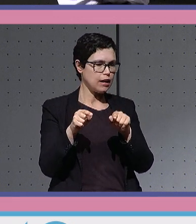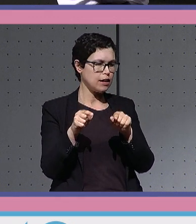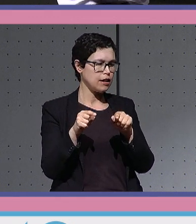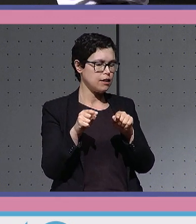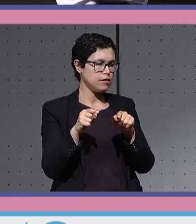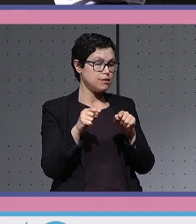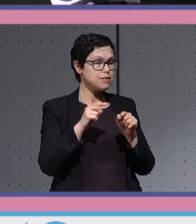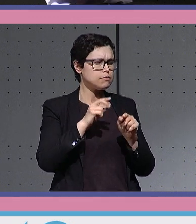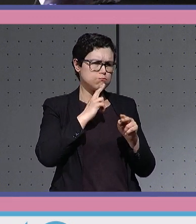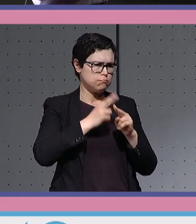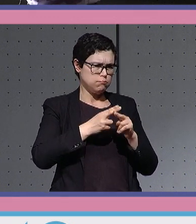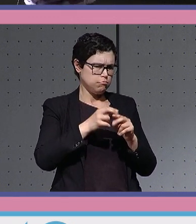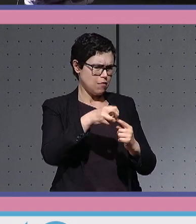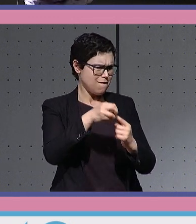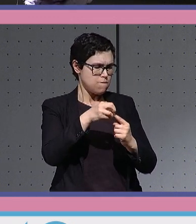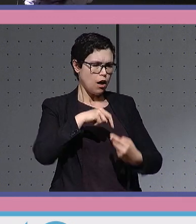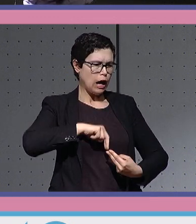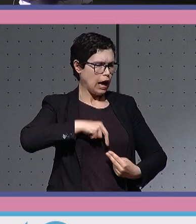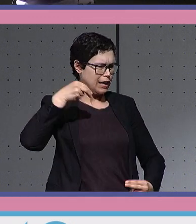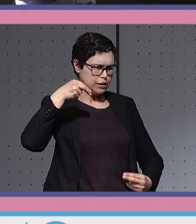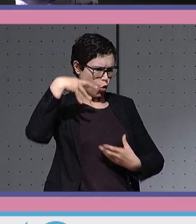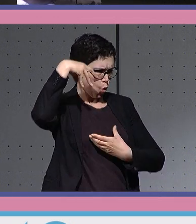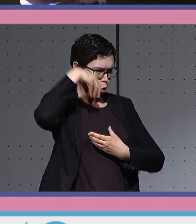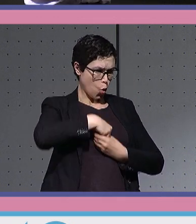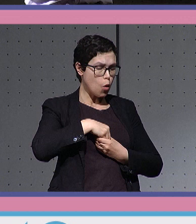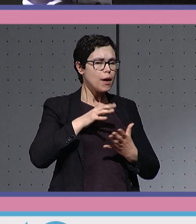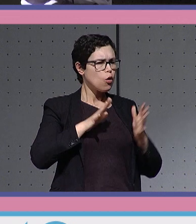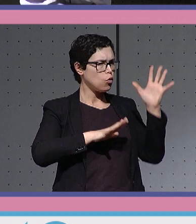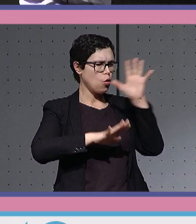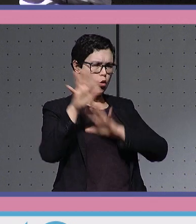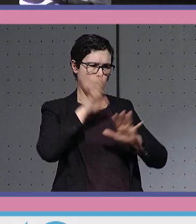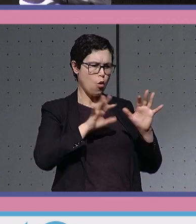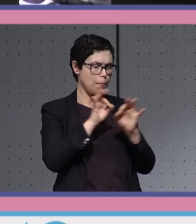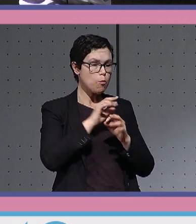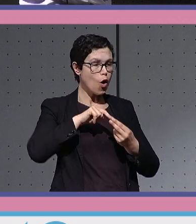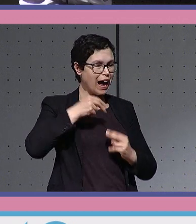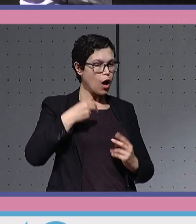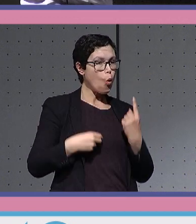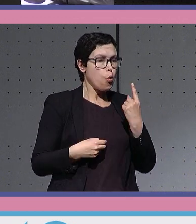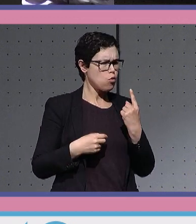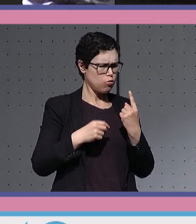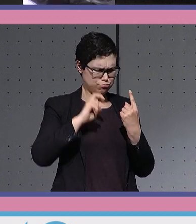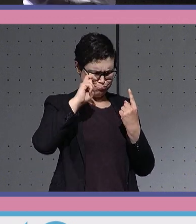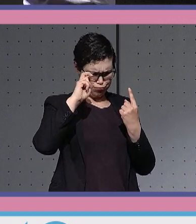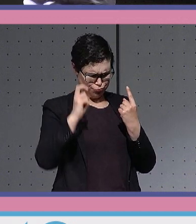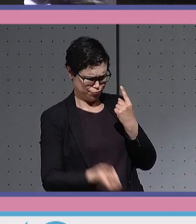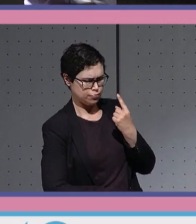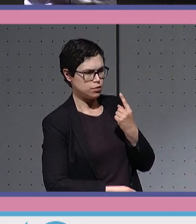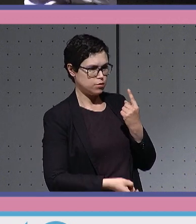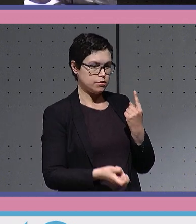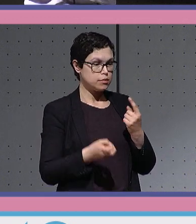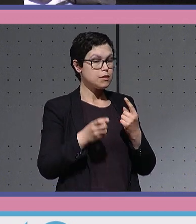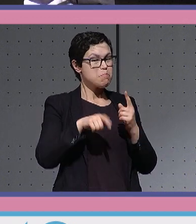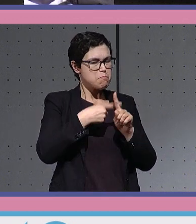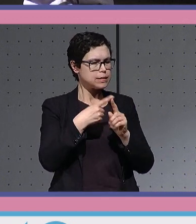muy genéticos, pero muy complejos. Son genes, muchos genes distintos y que interaccionan con el